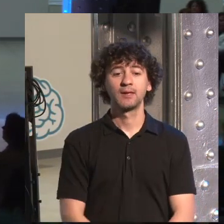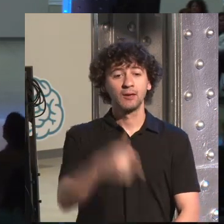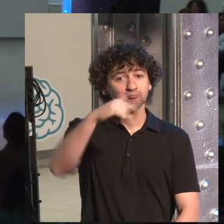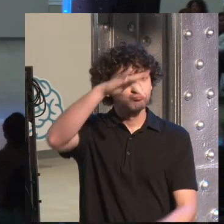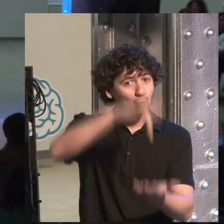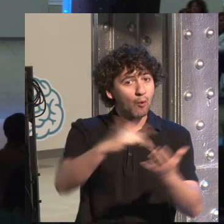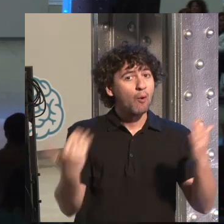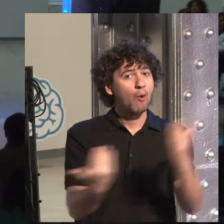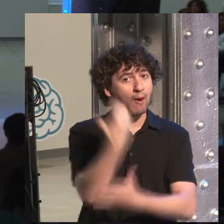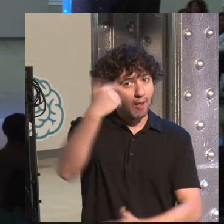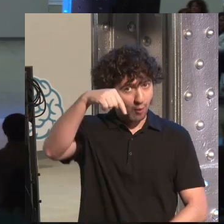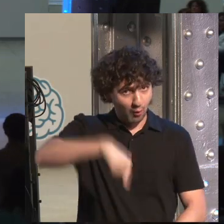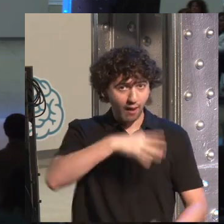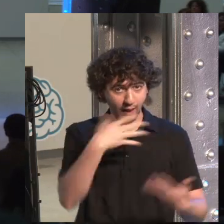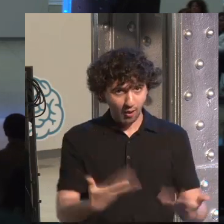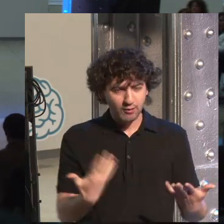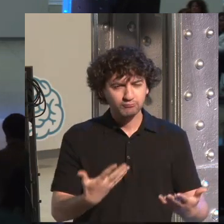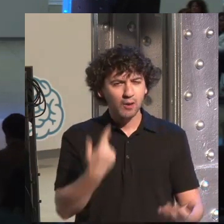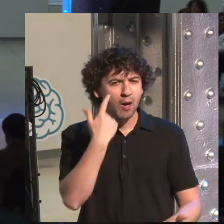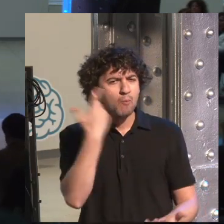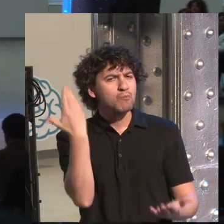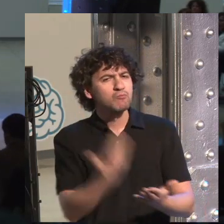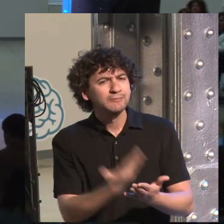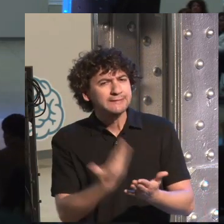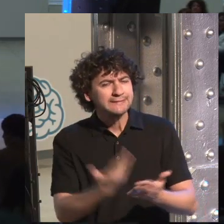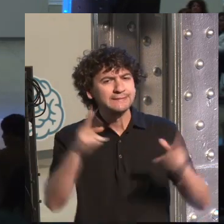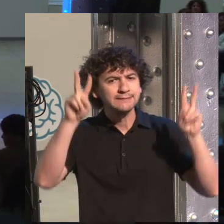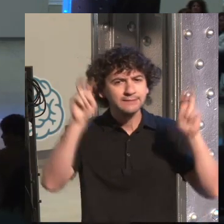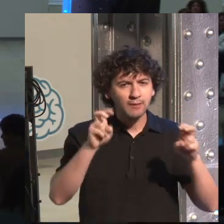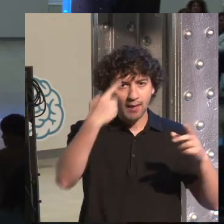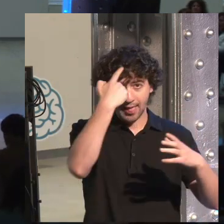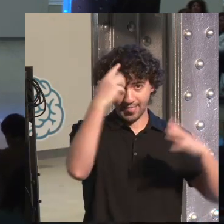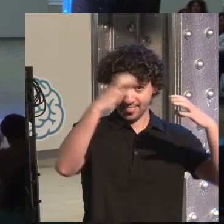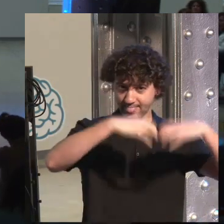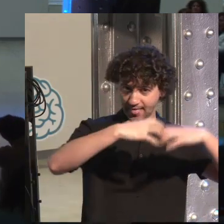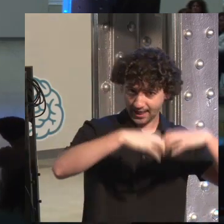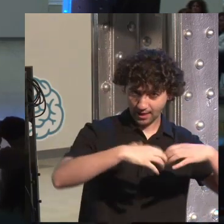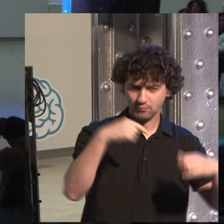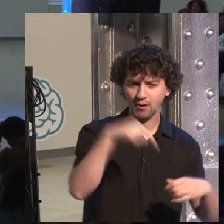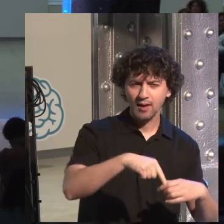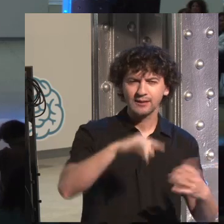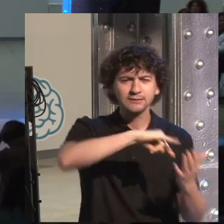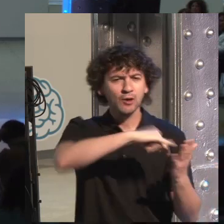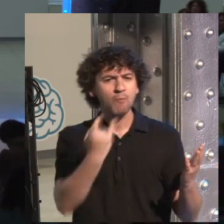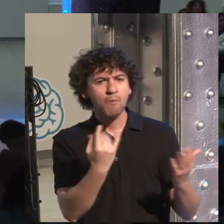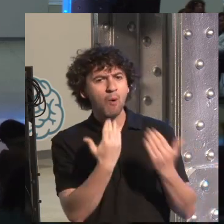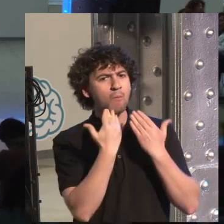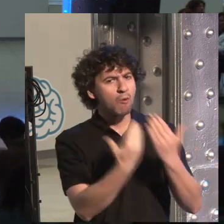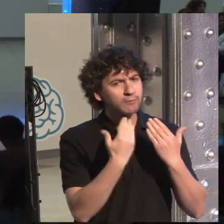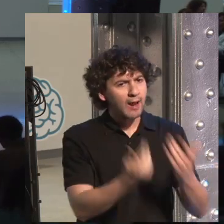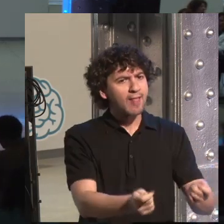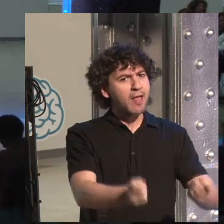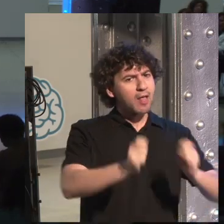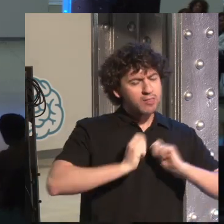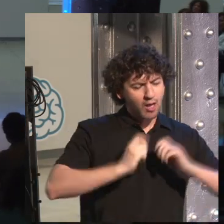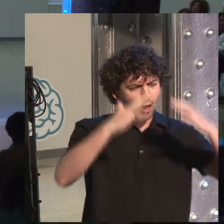en la de hoy, vamos a comprobar cómo el cerebro, y gracias a la tecnología y el mayor conocimiento del